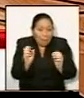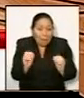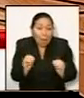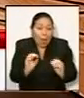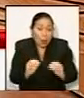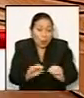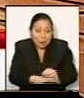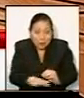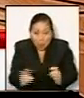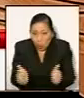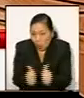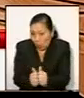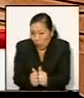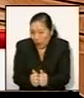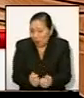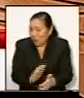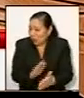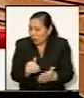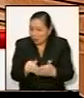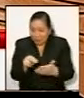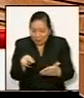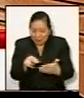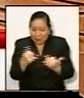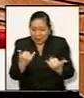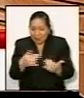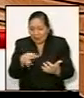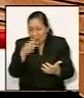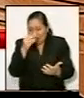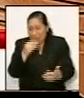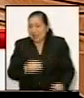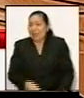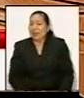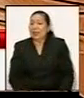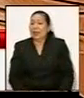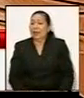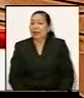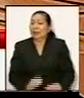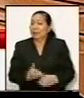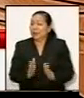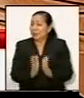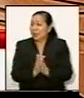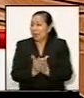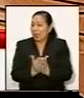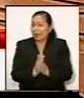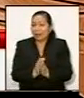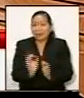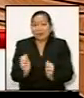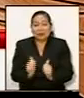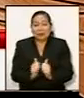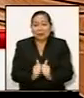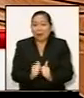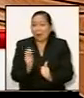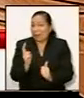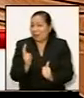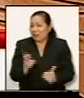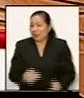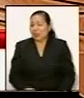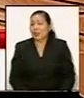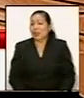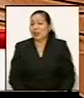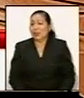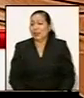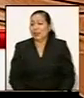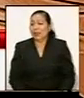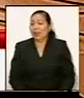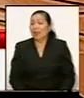aprendemos a través de un texto y todos los que estamos acá hemos aprendido este a través de un texto sin el acompañamiento del profesor y lo que